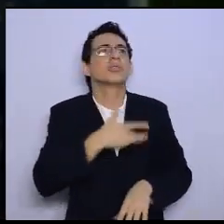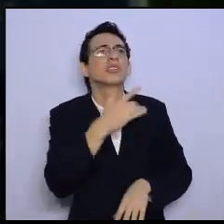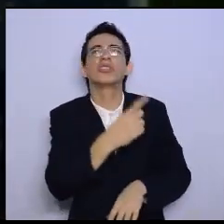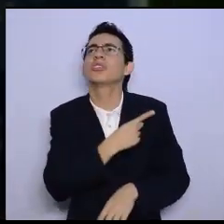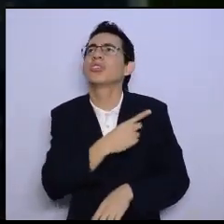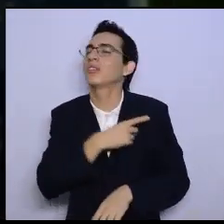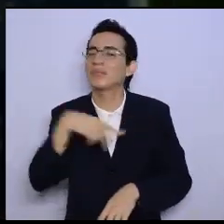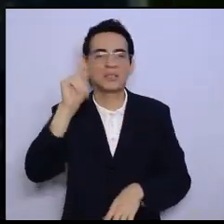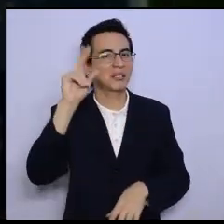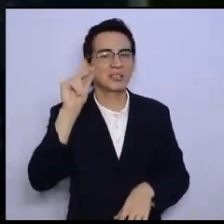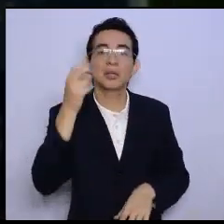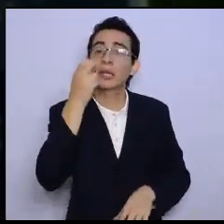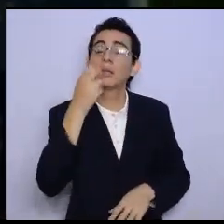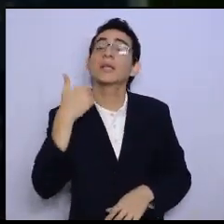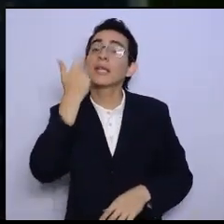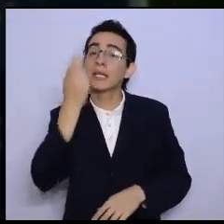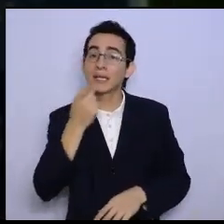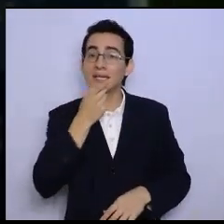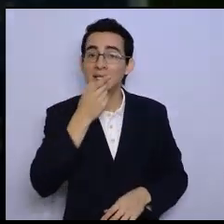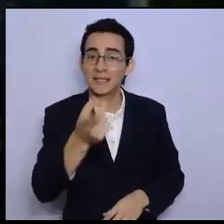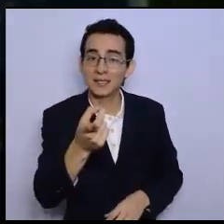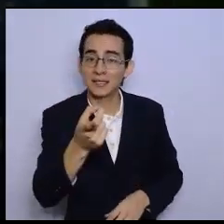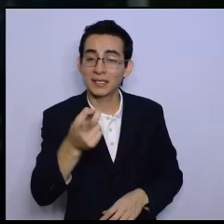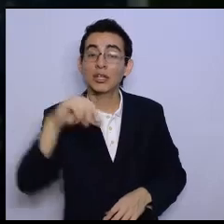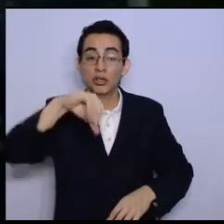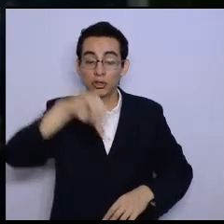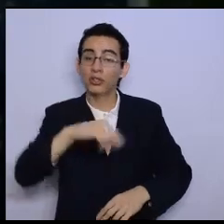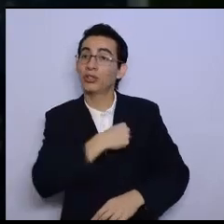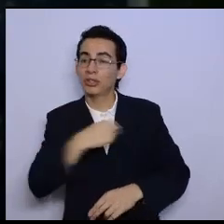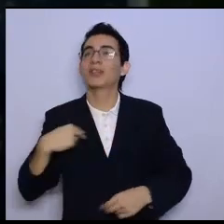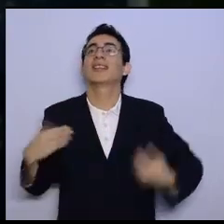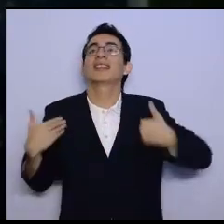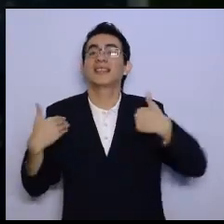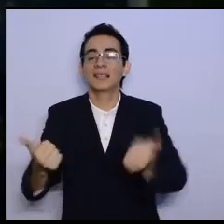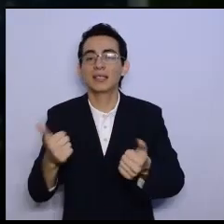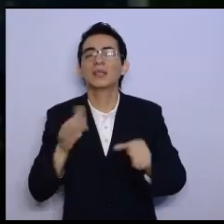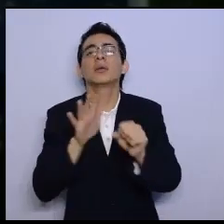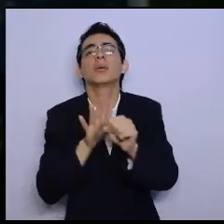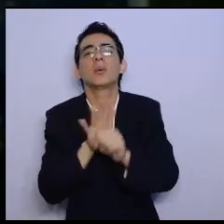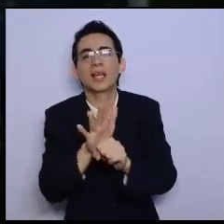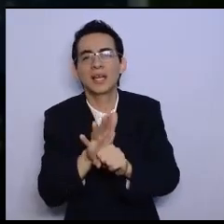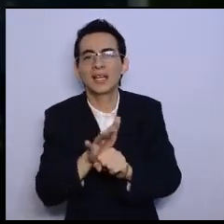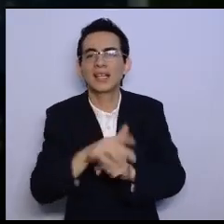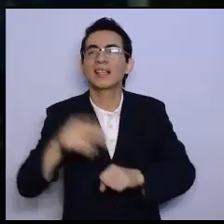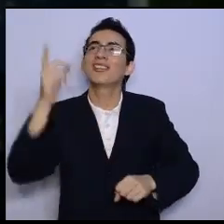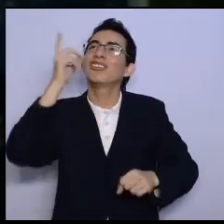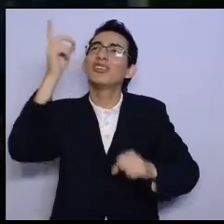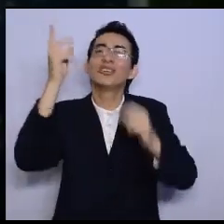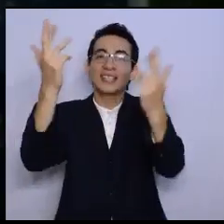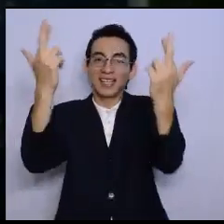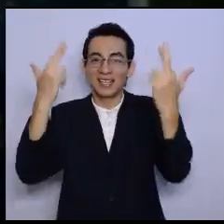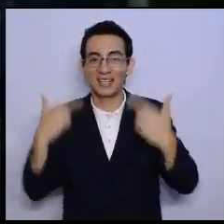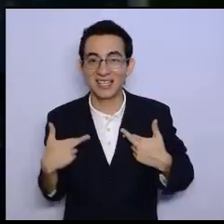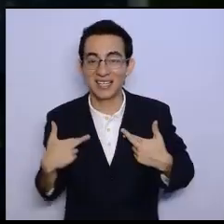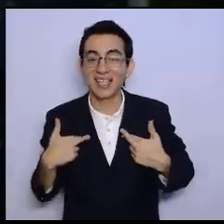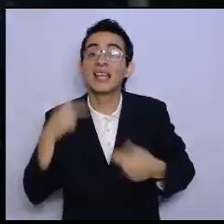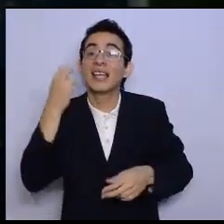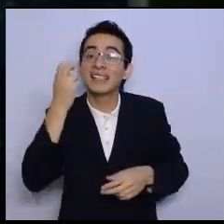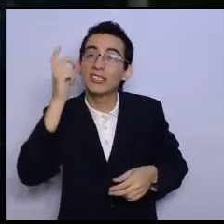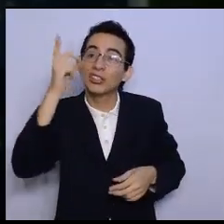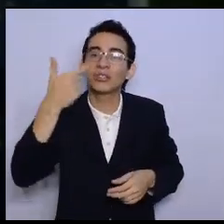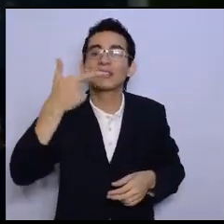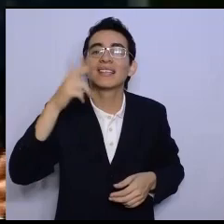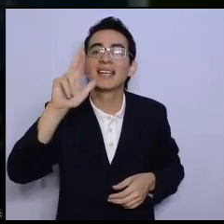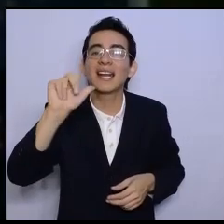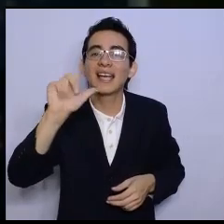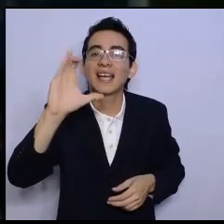eso se trata el mensaje, de hacernos entender que nos basta la gracia de Dios en medio que nos capacita